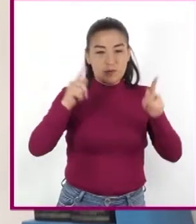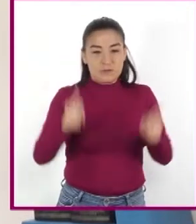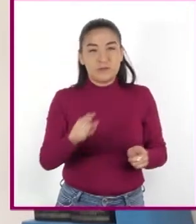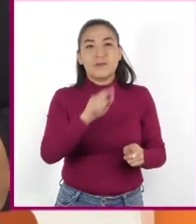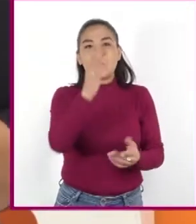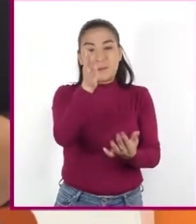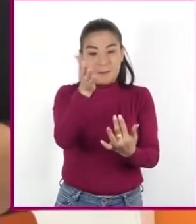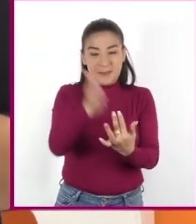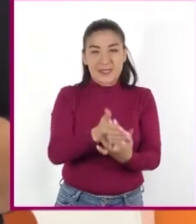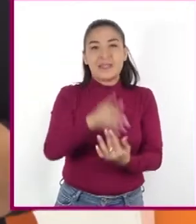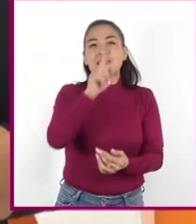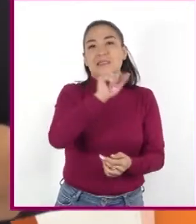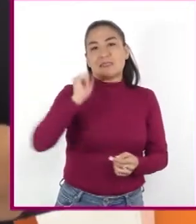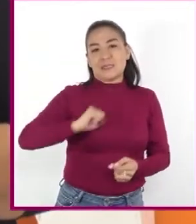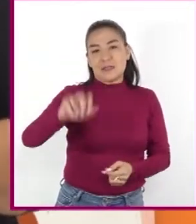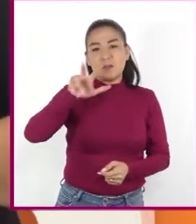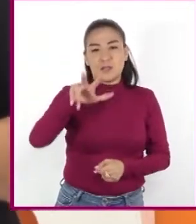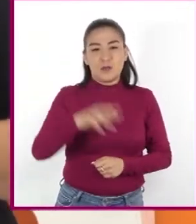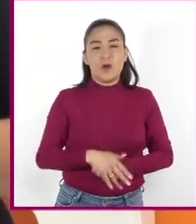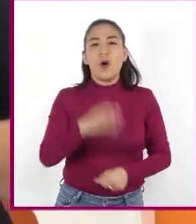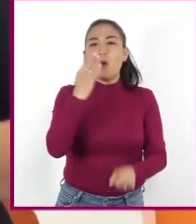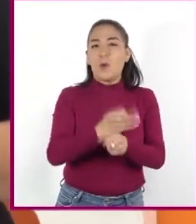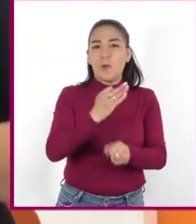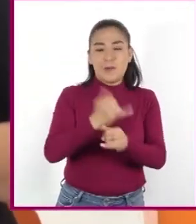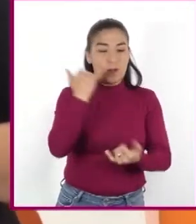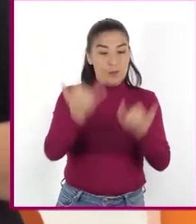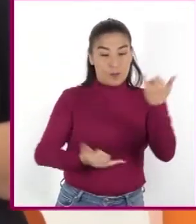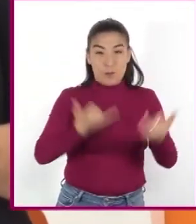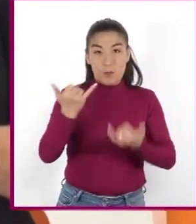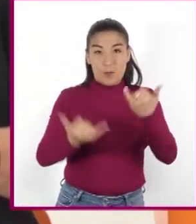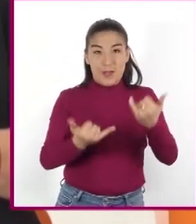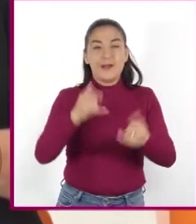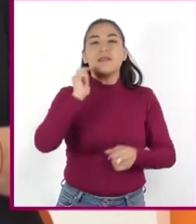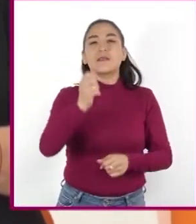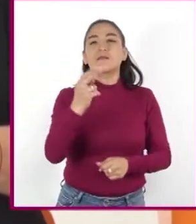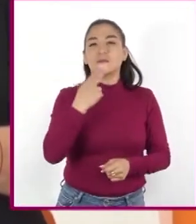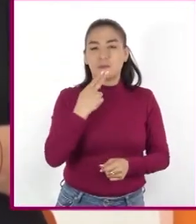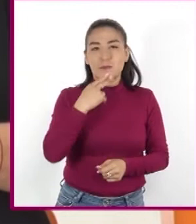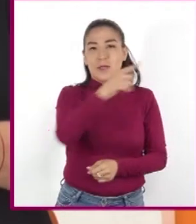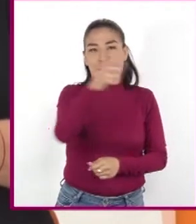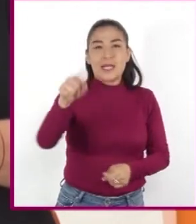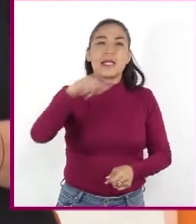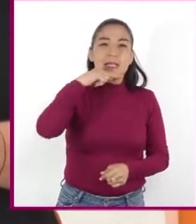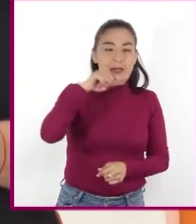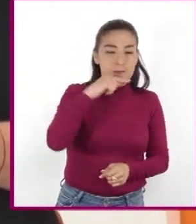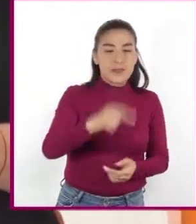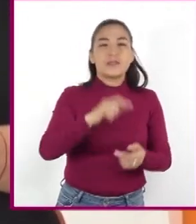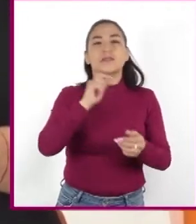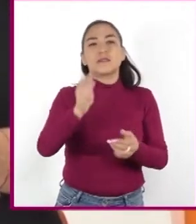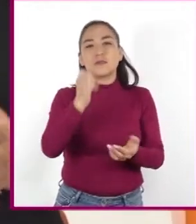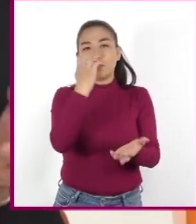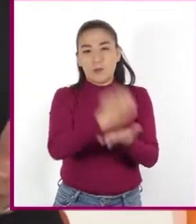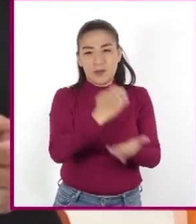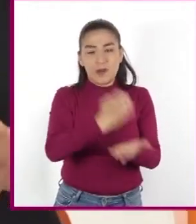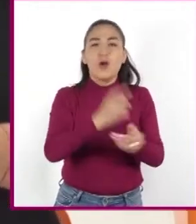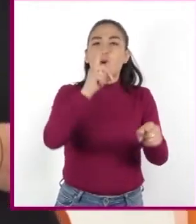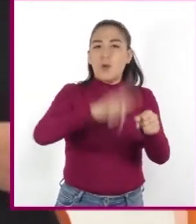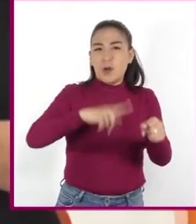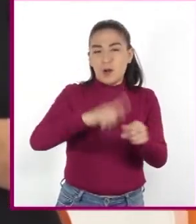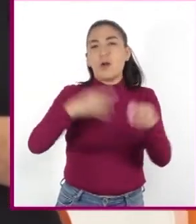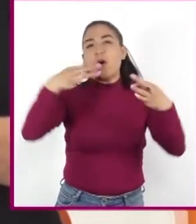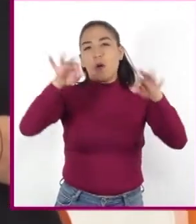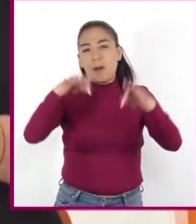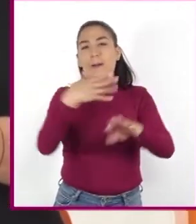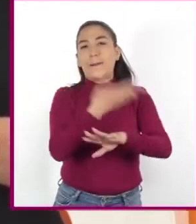presente. Para jugar con nosotras van a necesitar lápiz o bolígrafo, colores y cuaderno u hojas